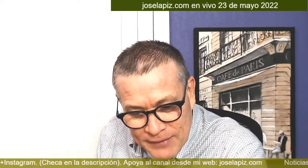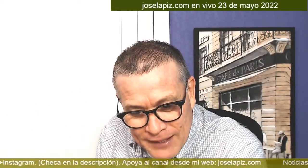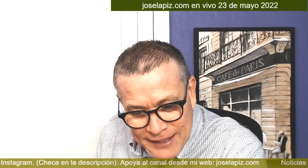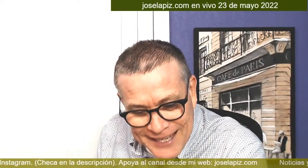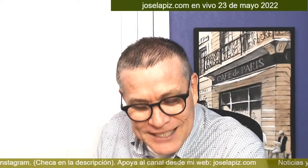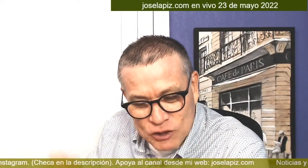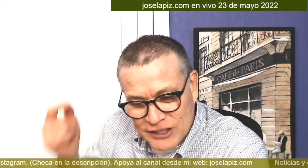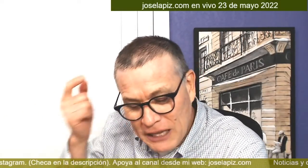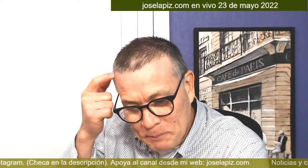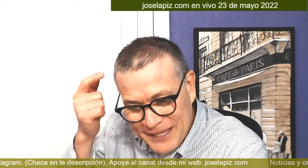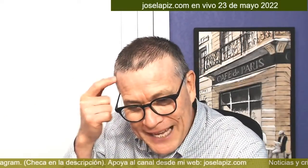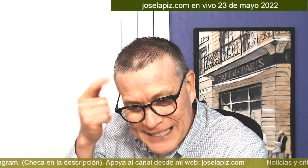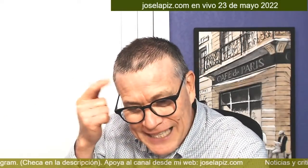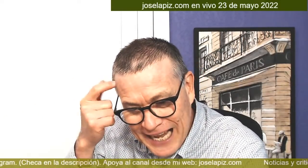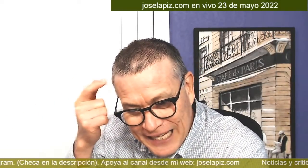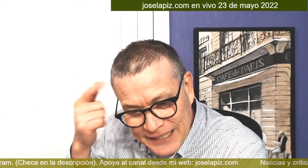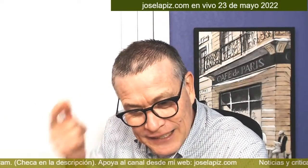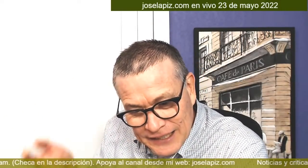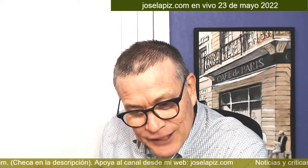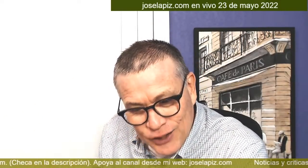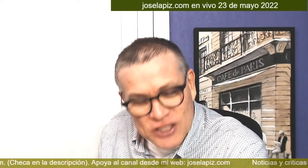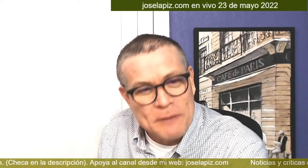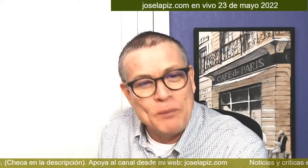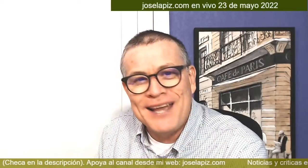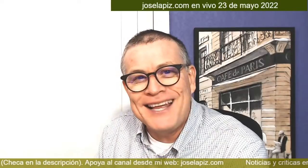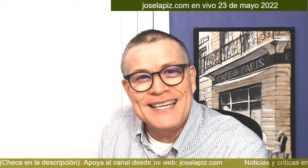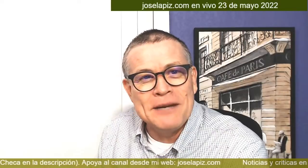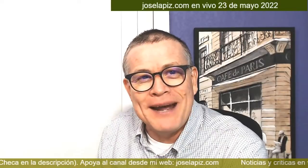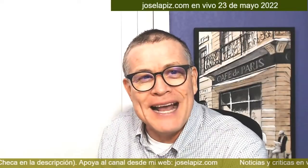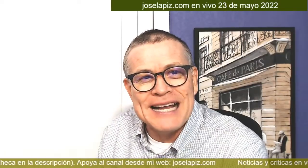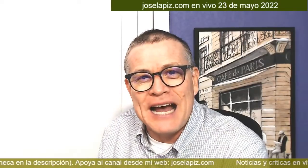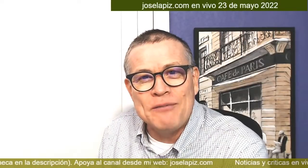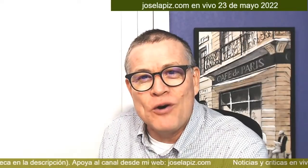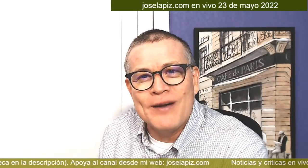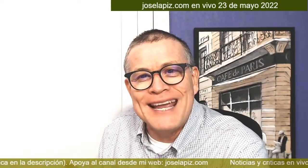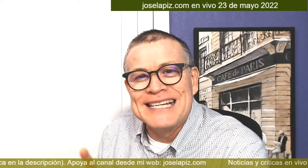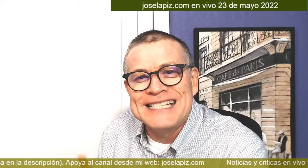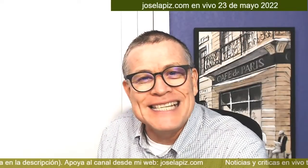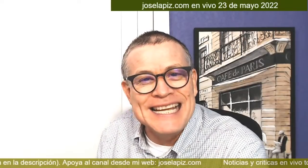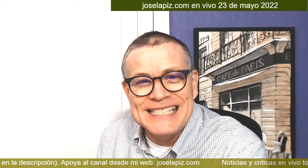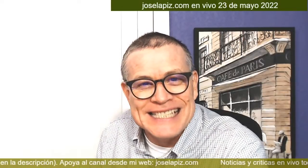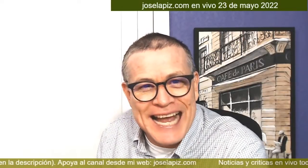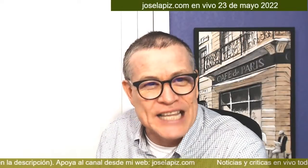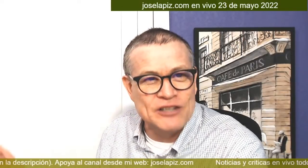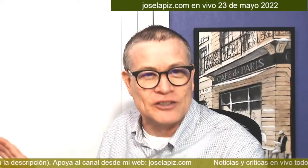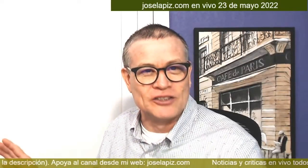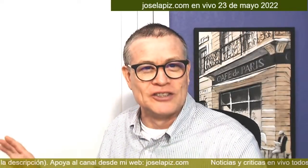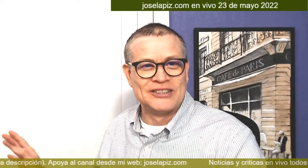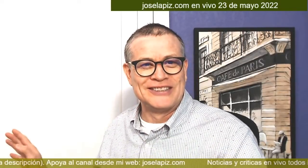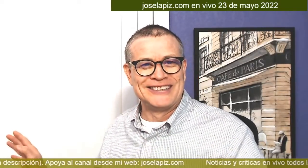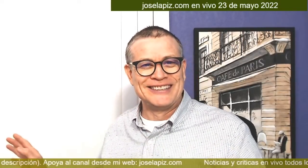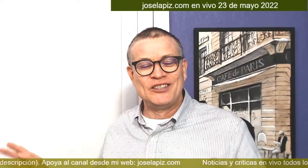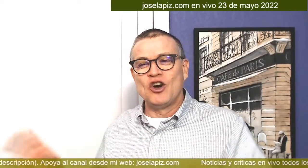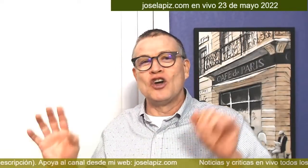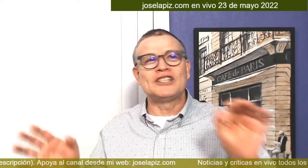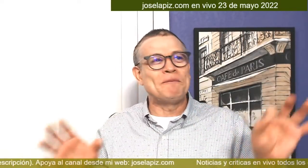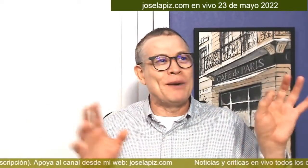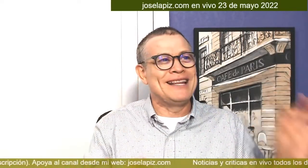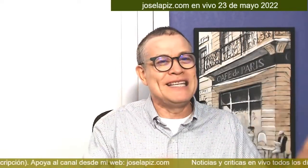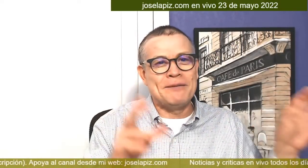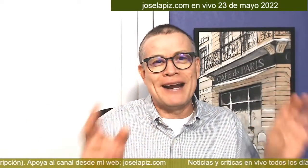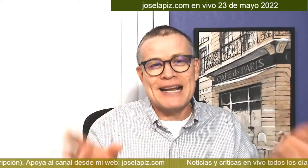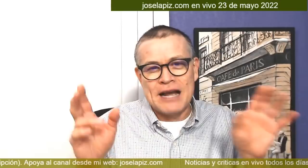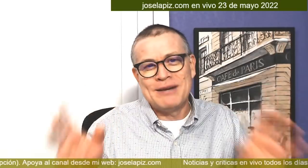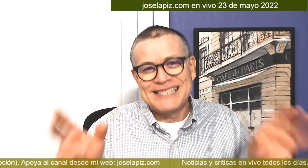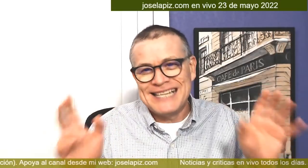que si usted piensa no se pueden llevar a cabo en seis años no se